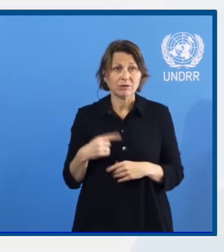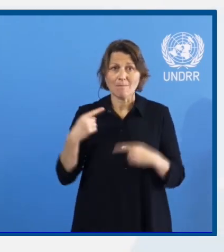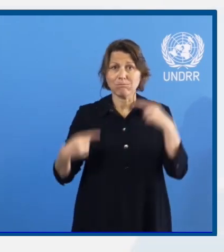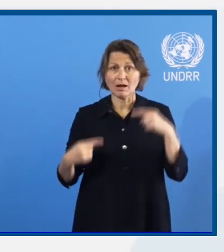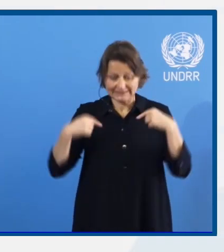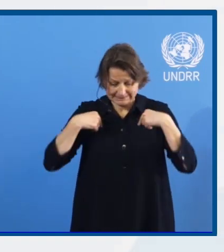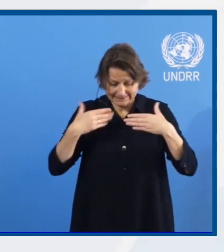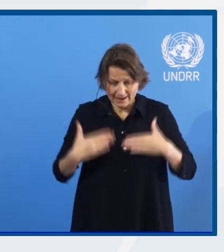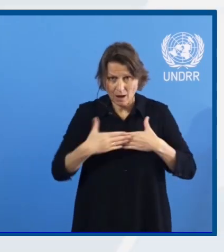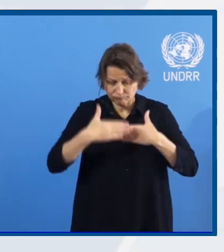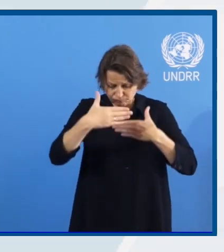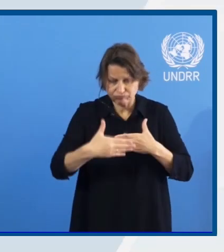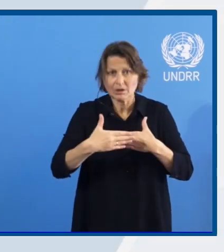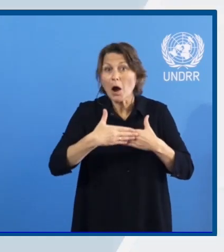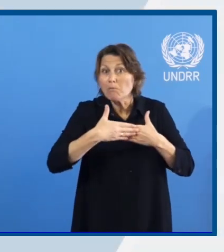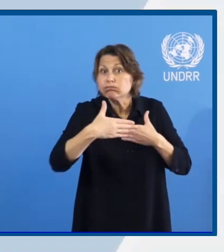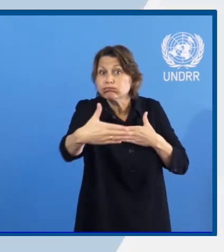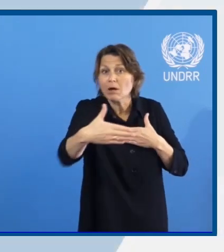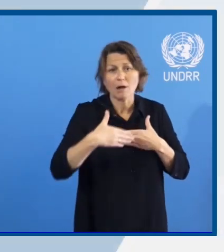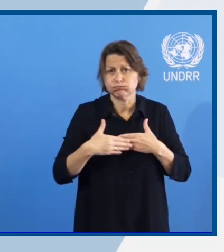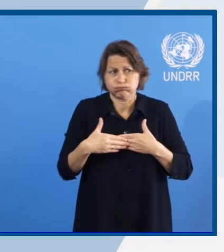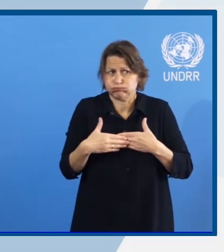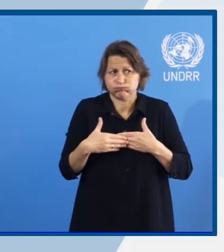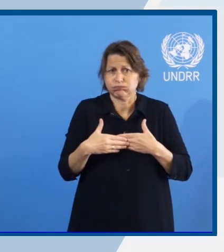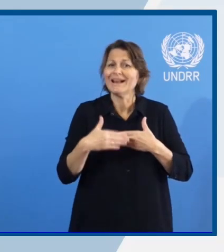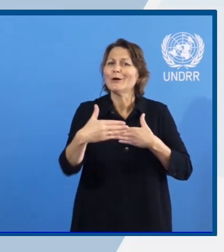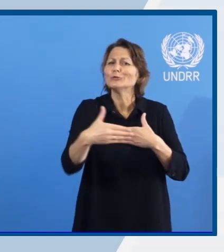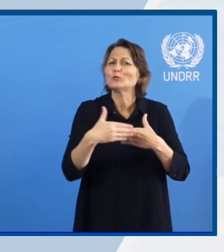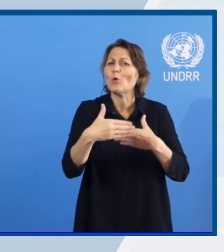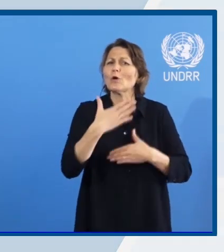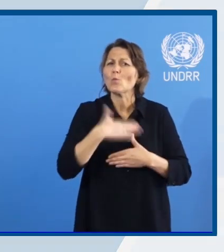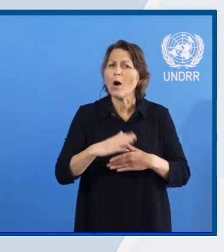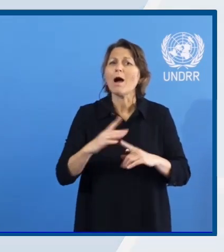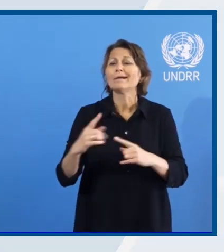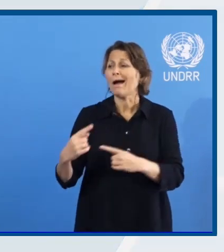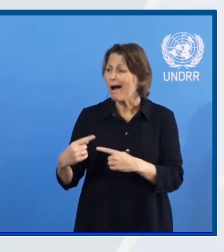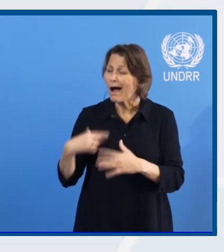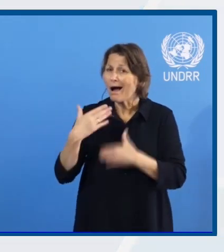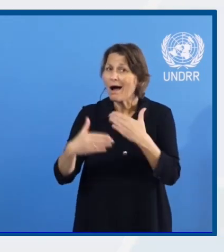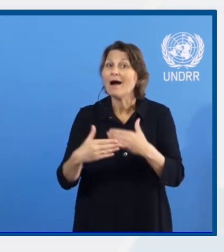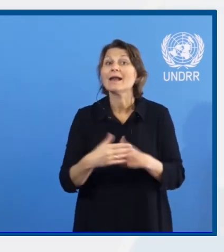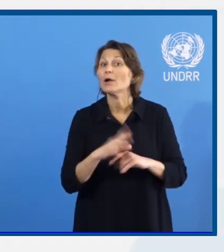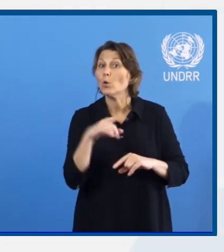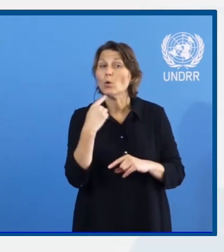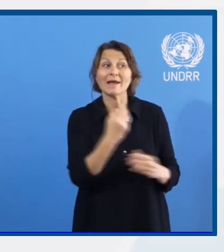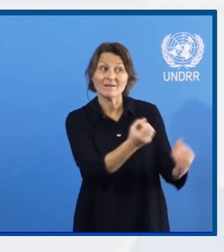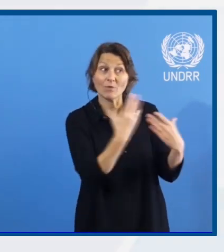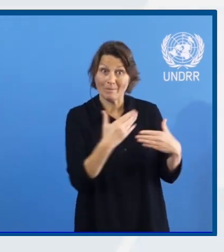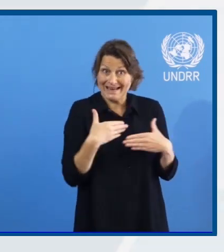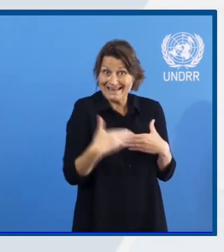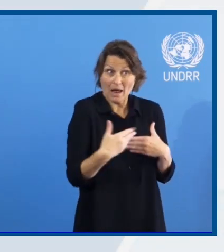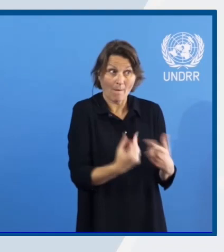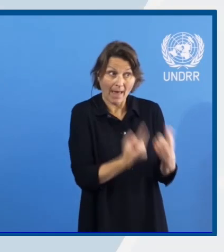mayor información de las implicaciones que eso tenía. Lo que quiero decir es que el dato científico tiene que traducirse, el dato científico del potencial sísmico en este